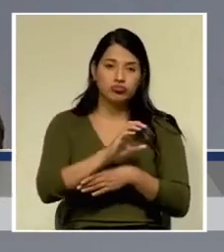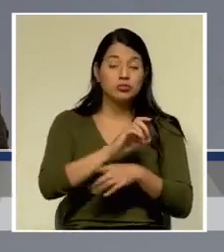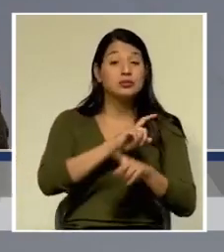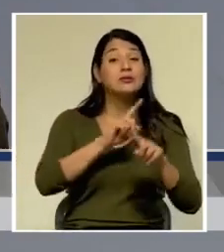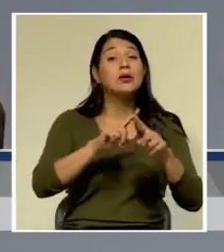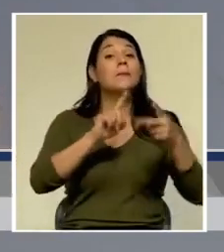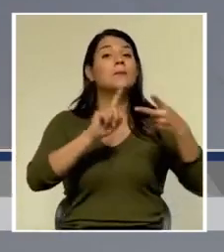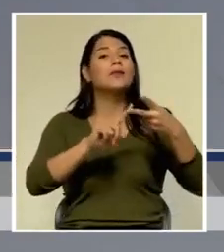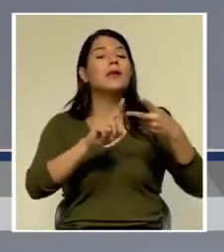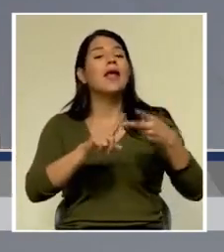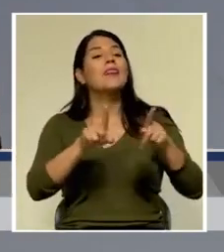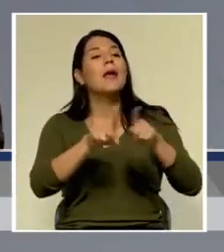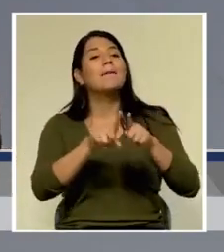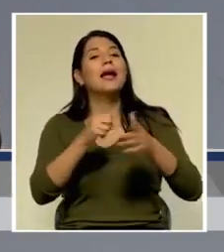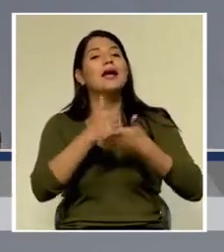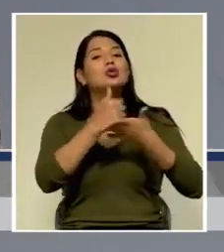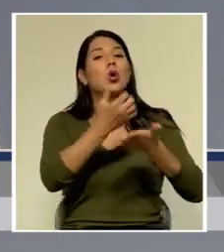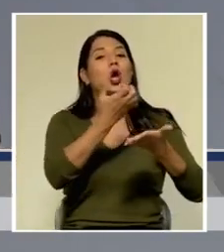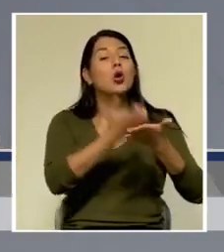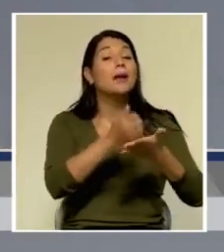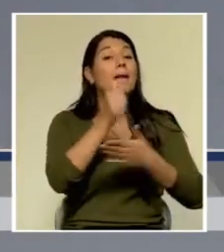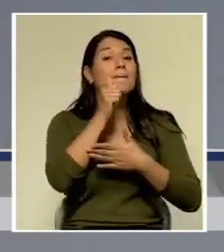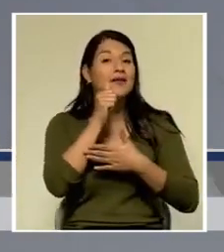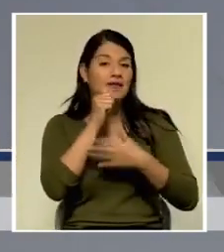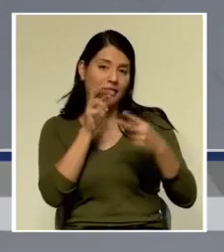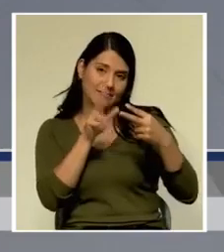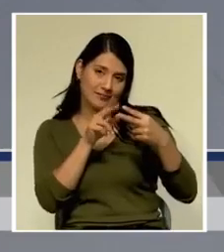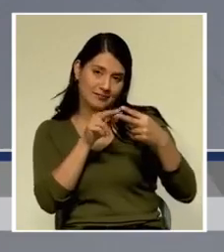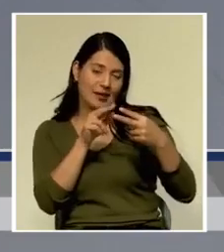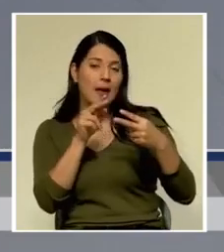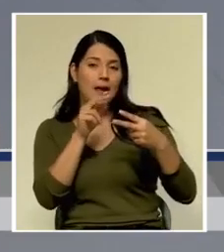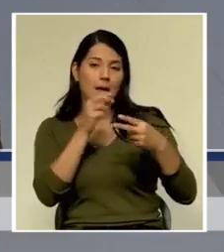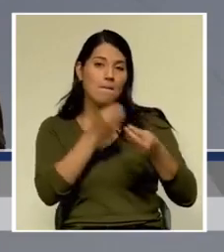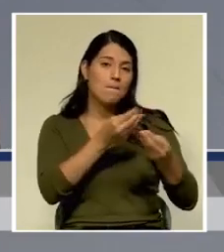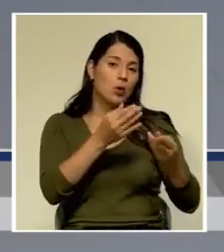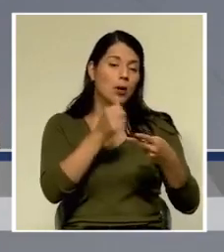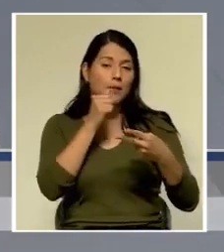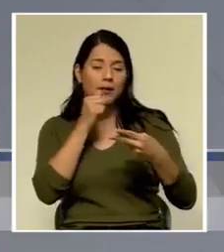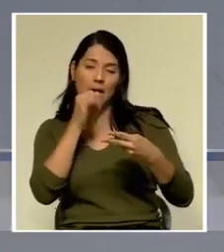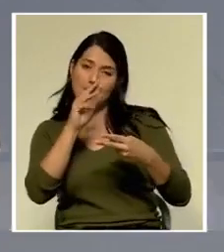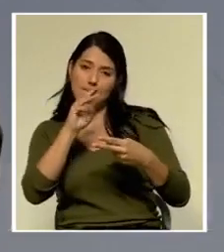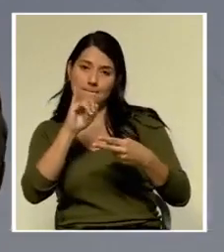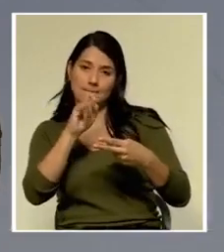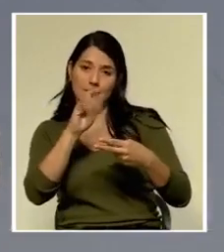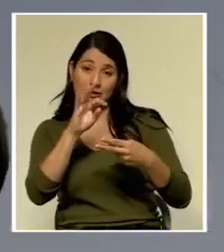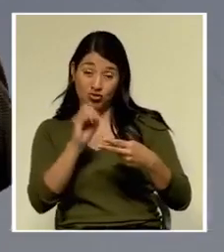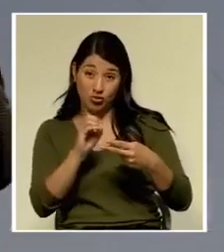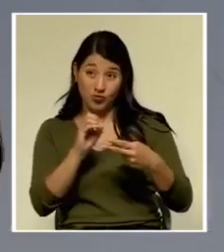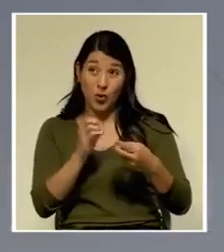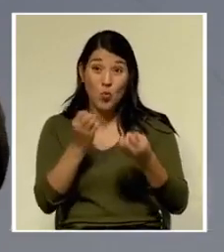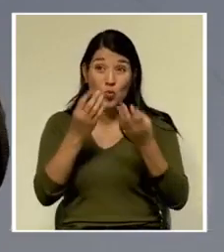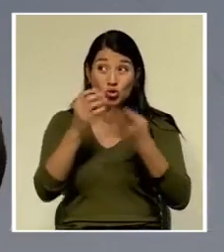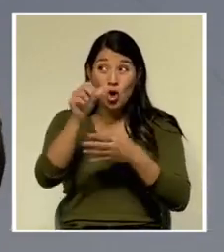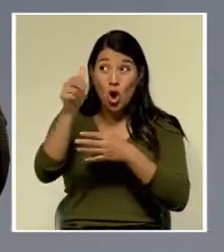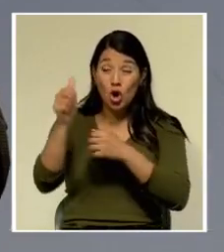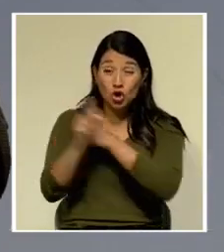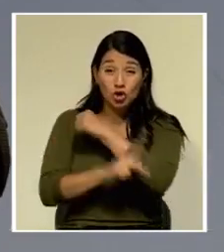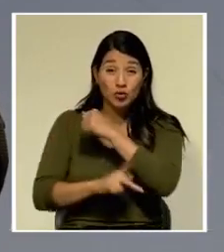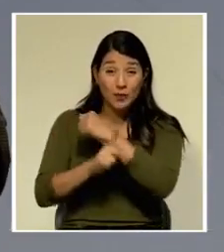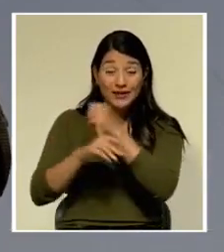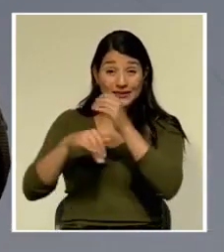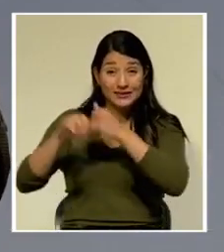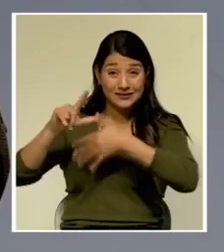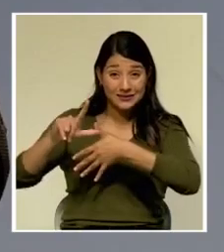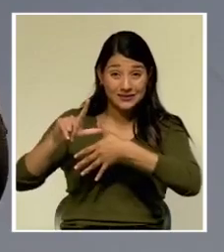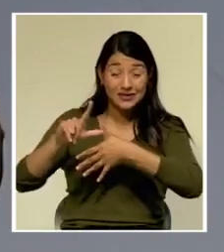por eso se le considera que es mixto. En muy pocos países, en este momento, en América Latina, existe exclusivamente o solo financiamiento